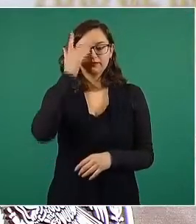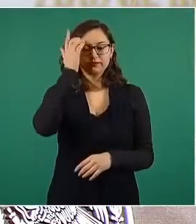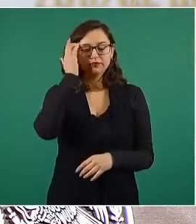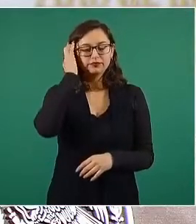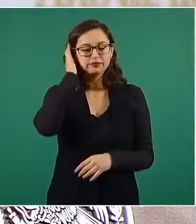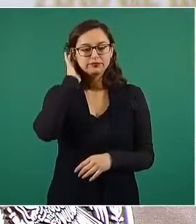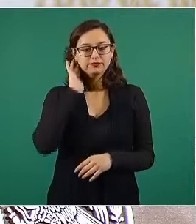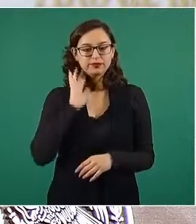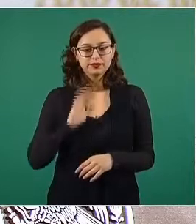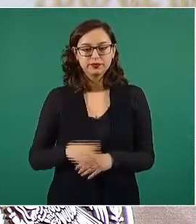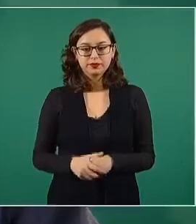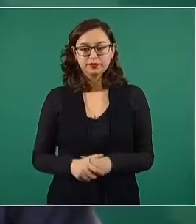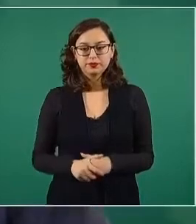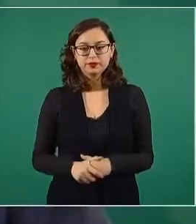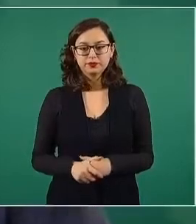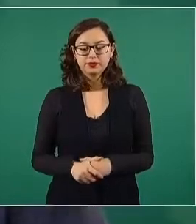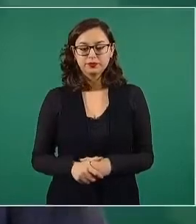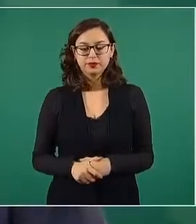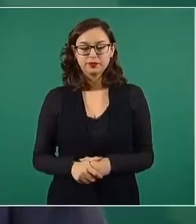Yo